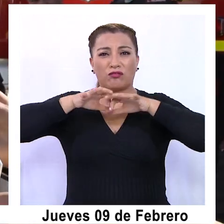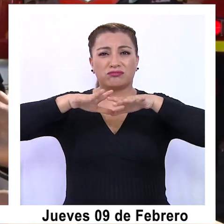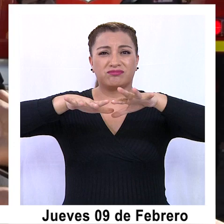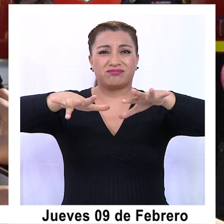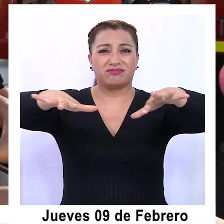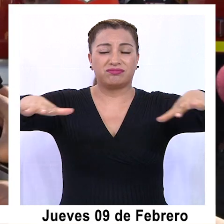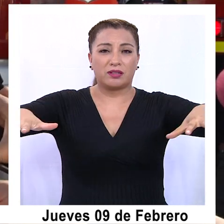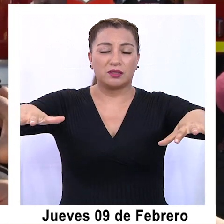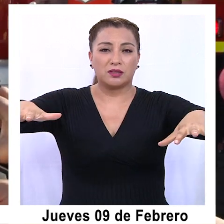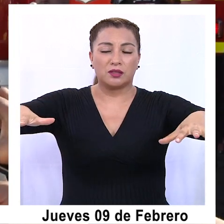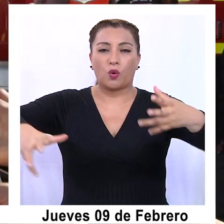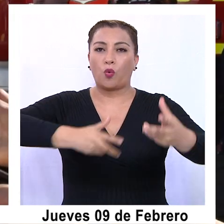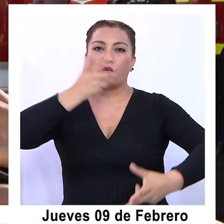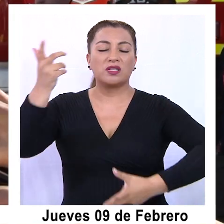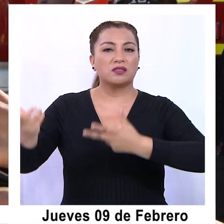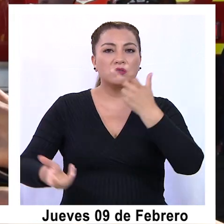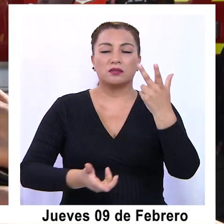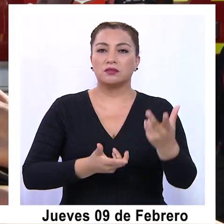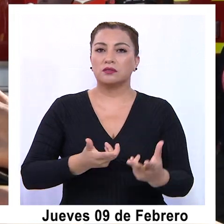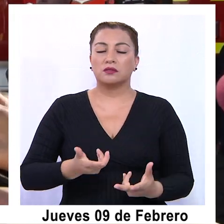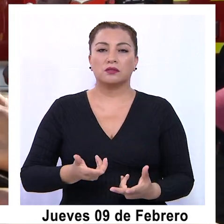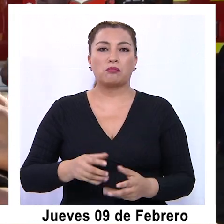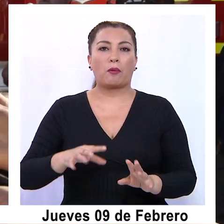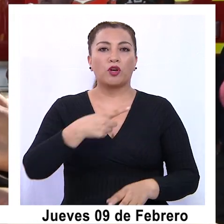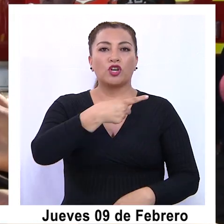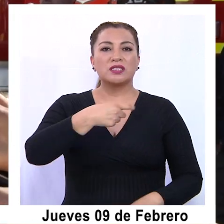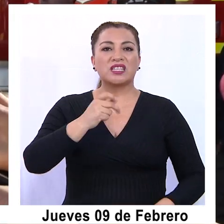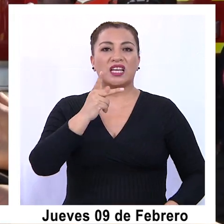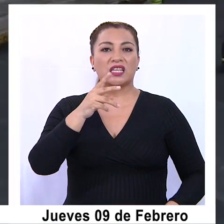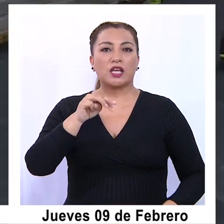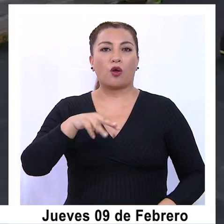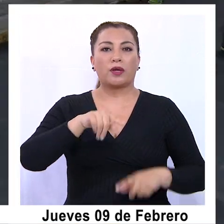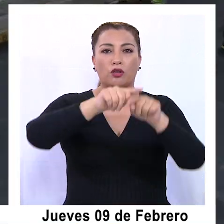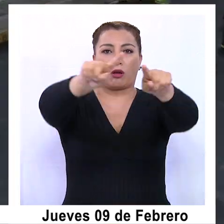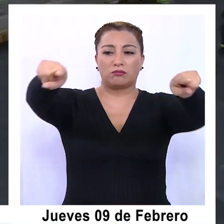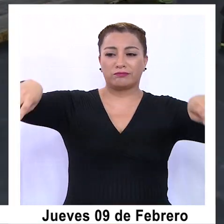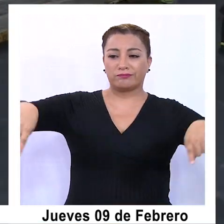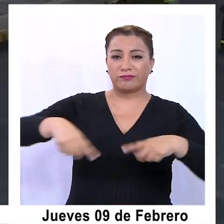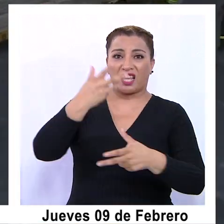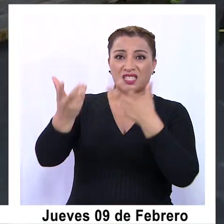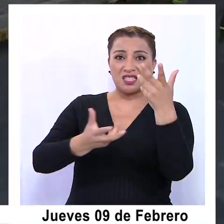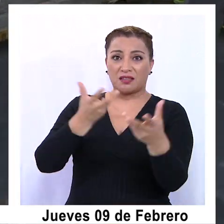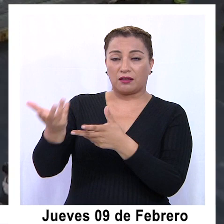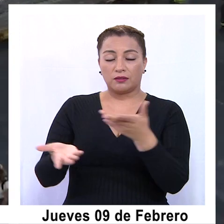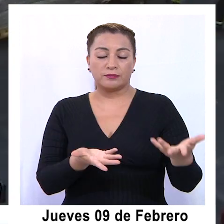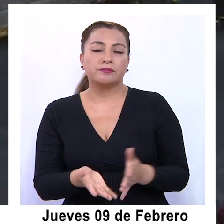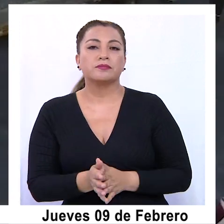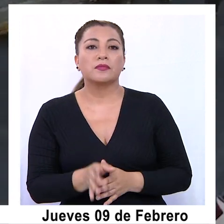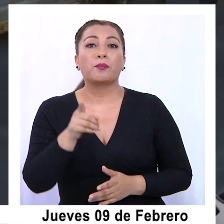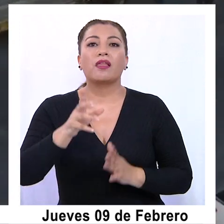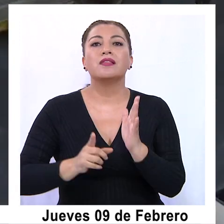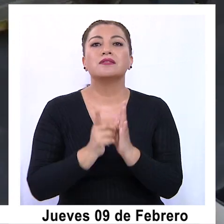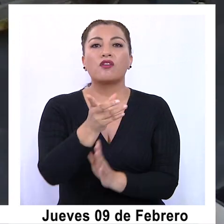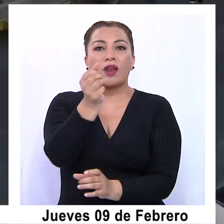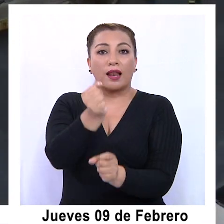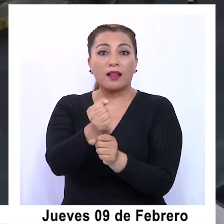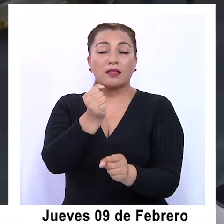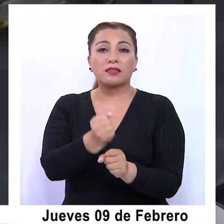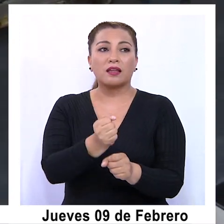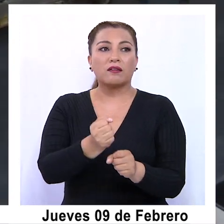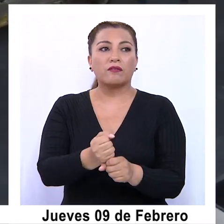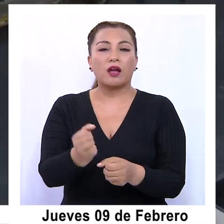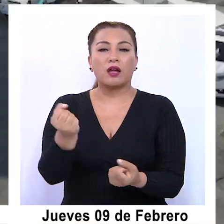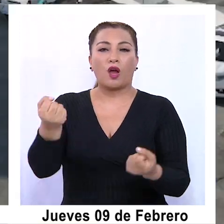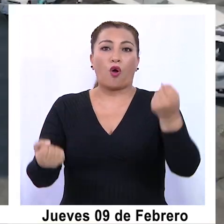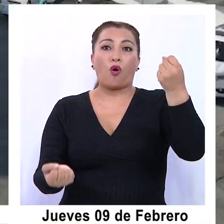sectores, con un incendio y un punto de 100 kilómetros de largo aproximadamente. Para poder desarrollar este trabajo, los